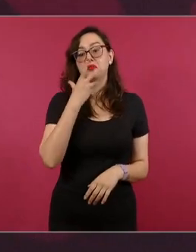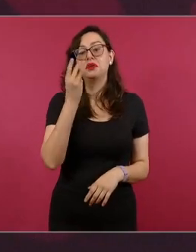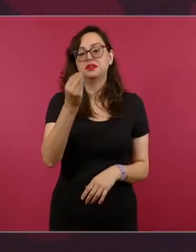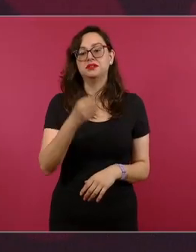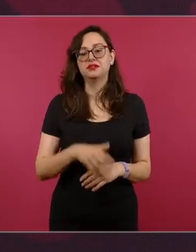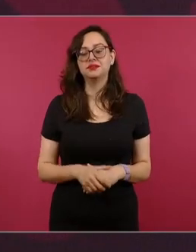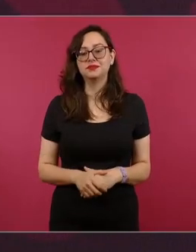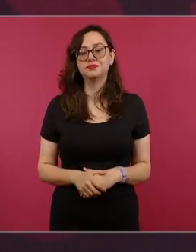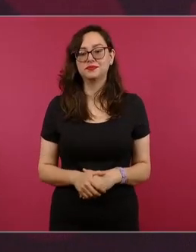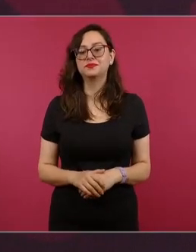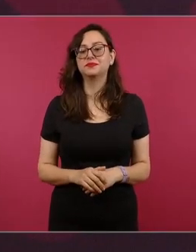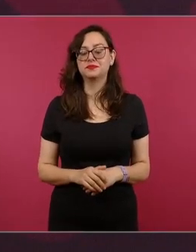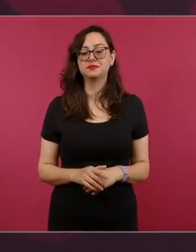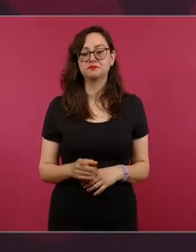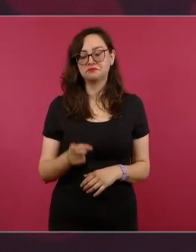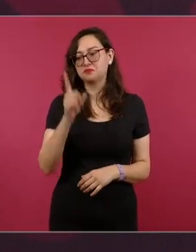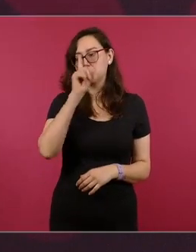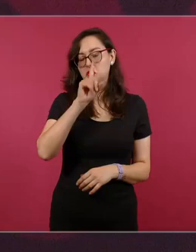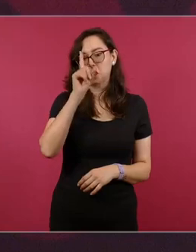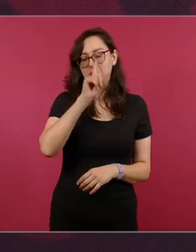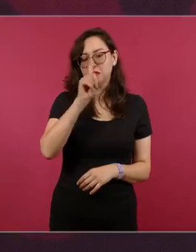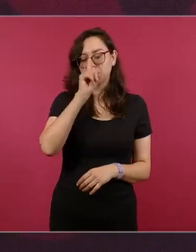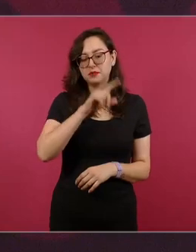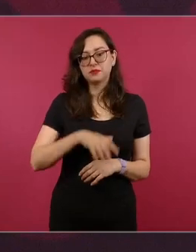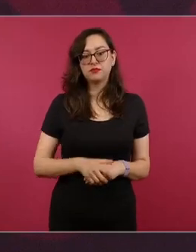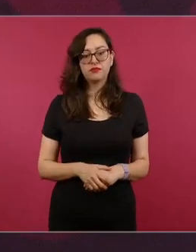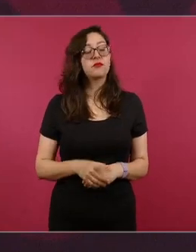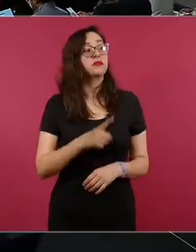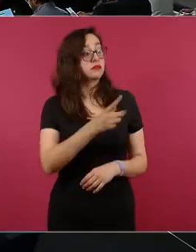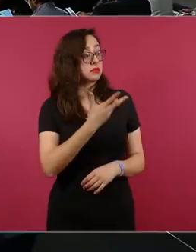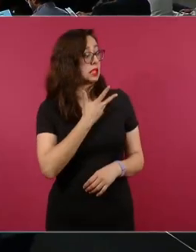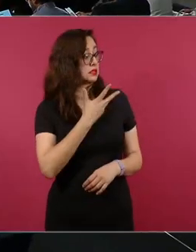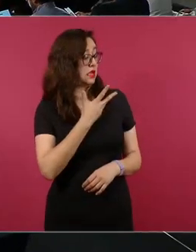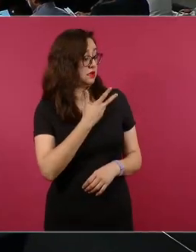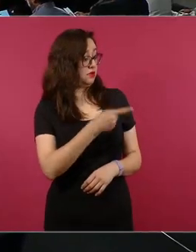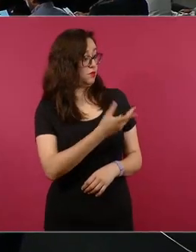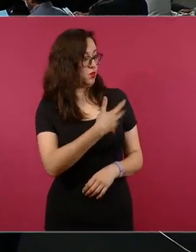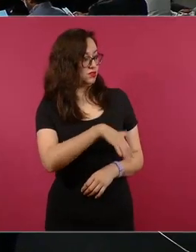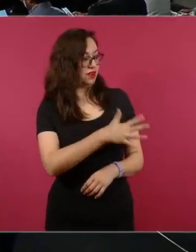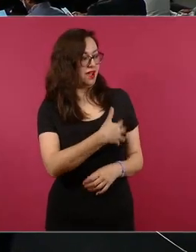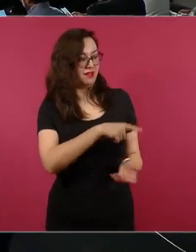de Chicoche, se la recomiendo. A ver si la ponemos al rato.